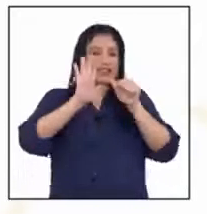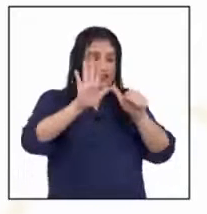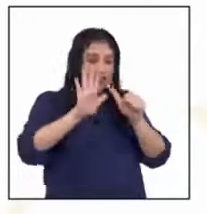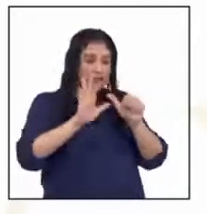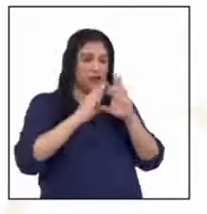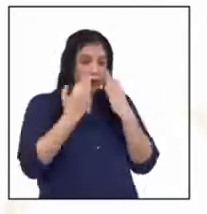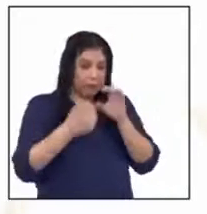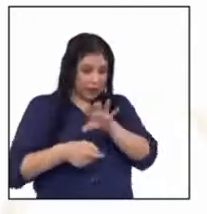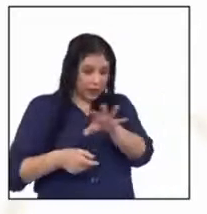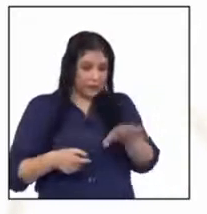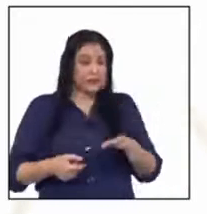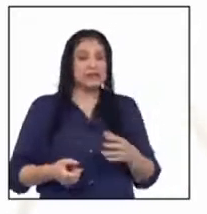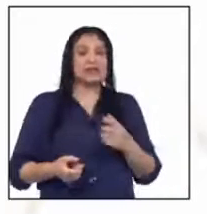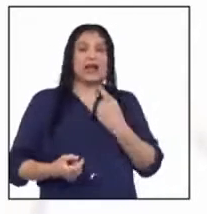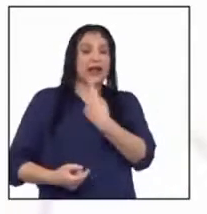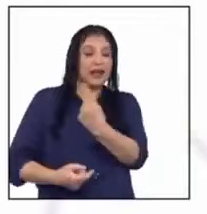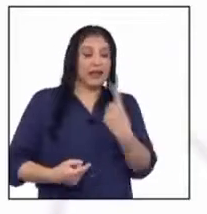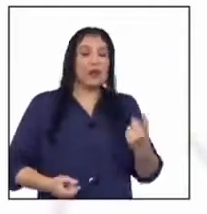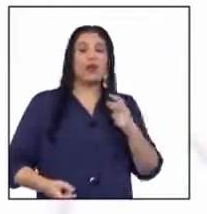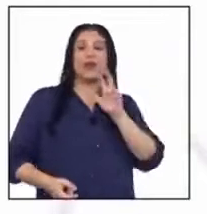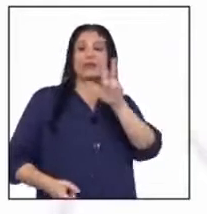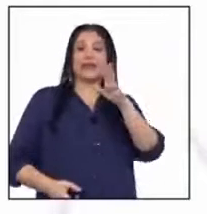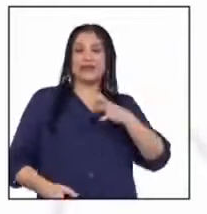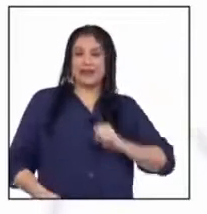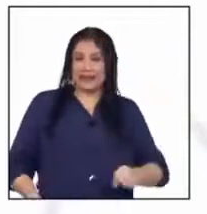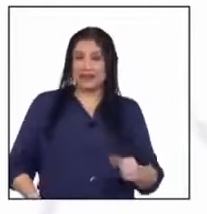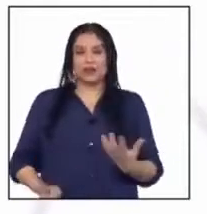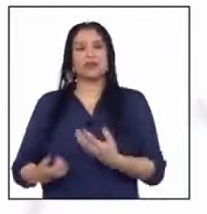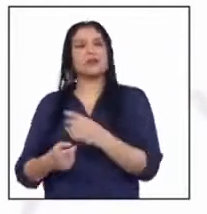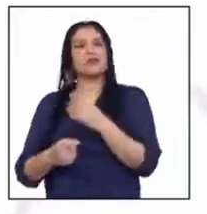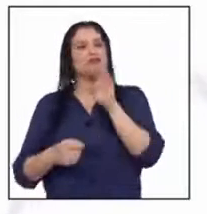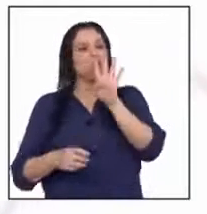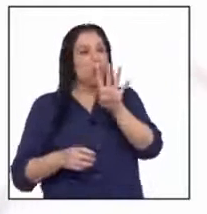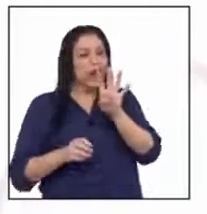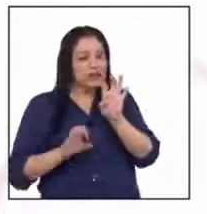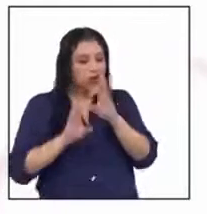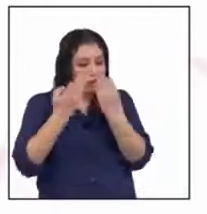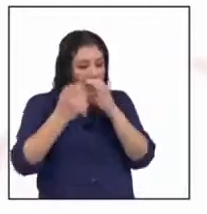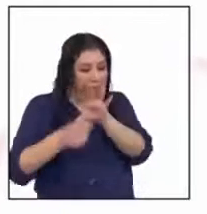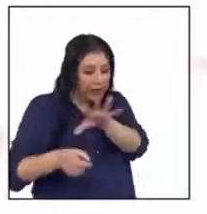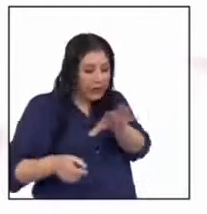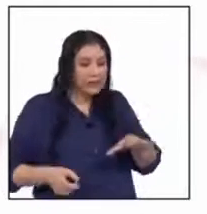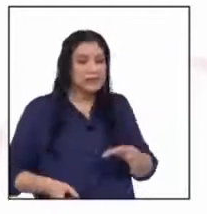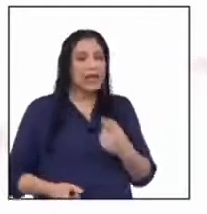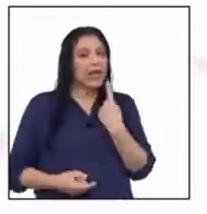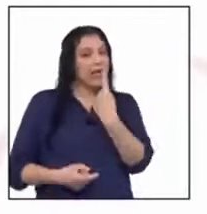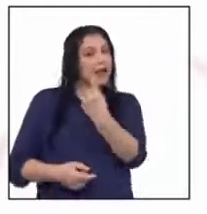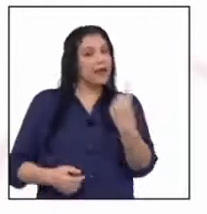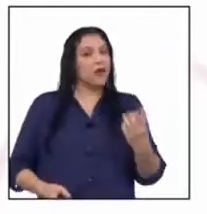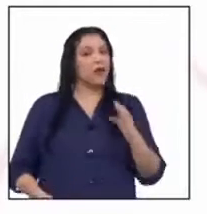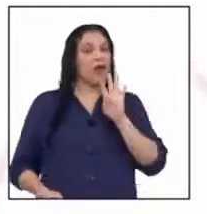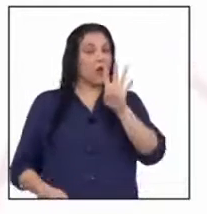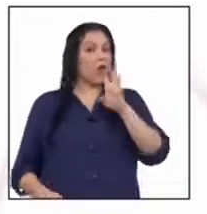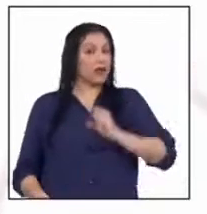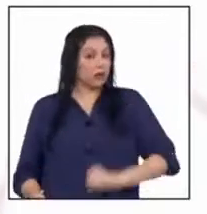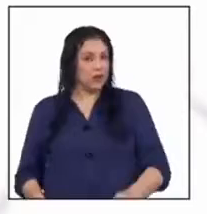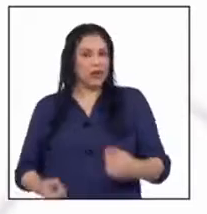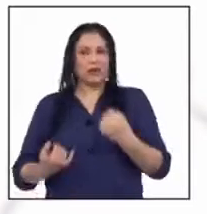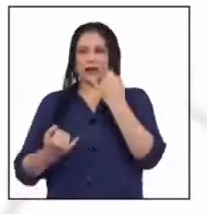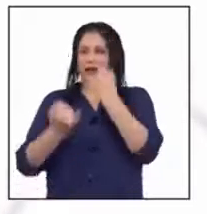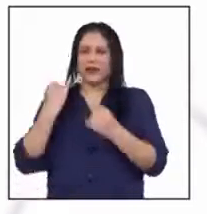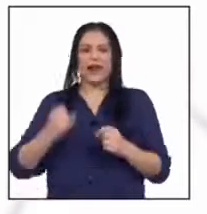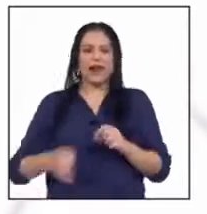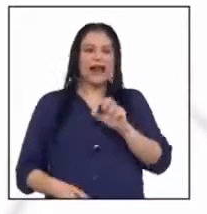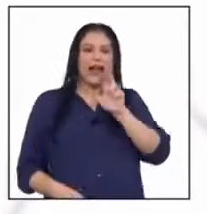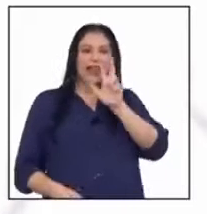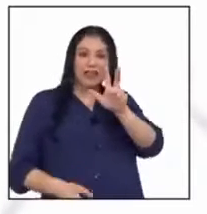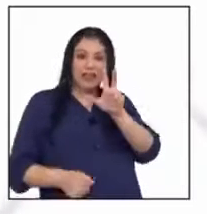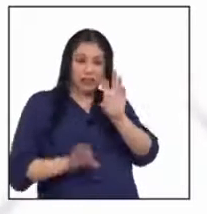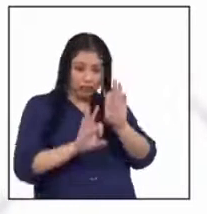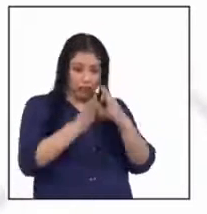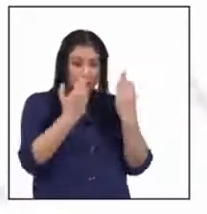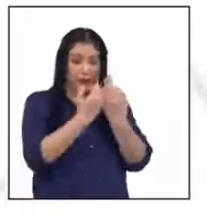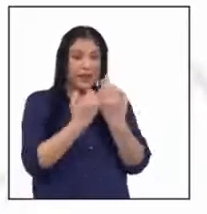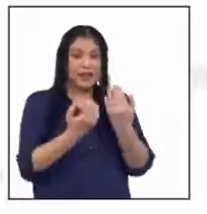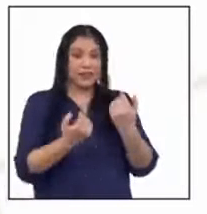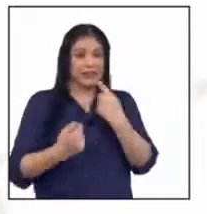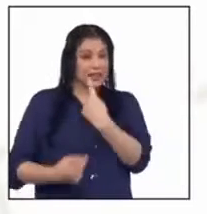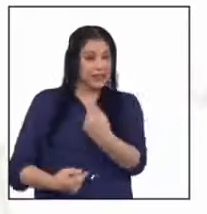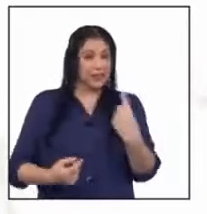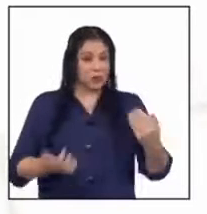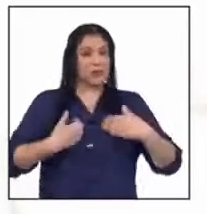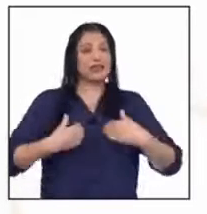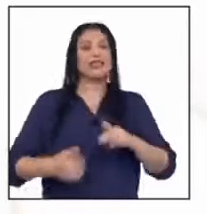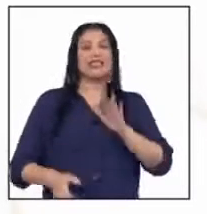3 hijos, 4 familias con 4 hijos y finalmente 3 familias que tienen 5